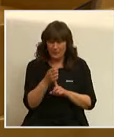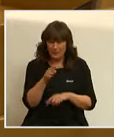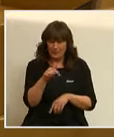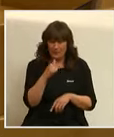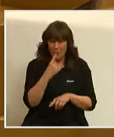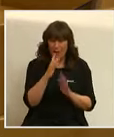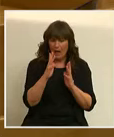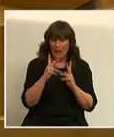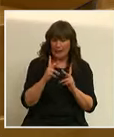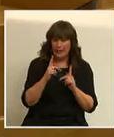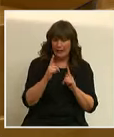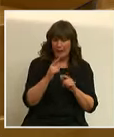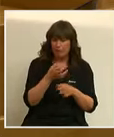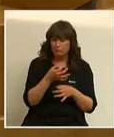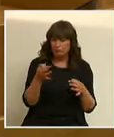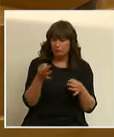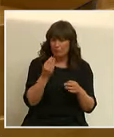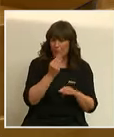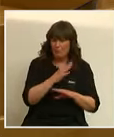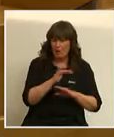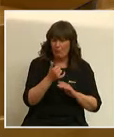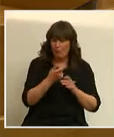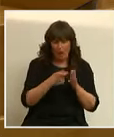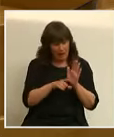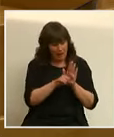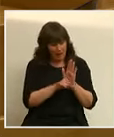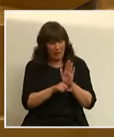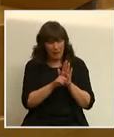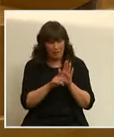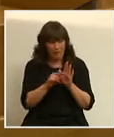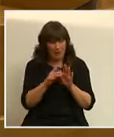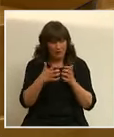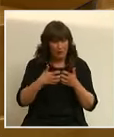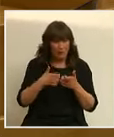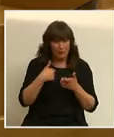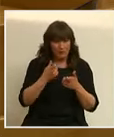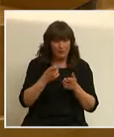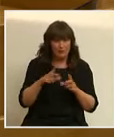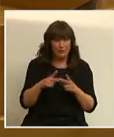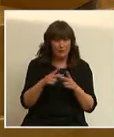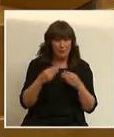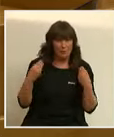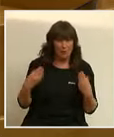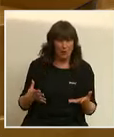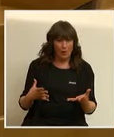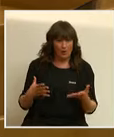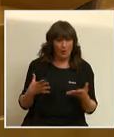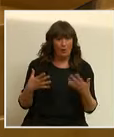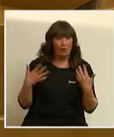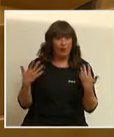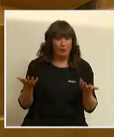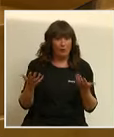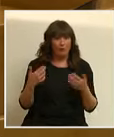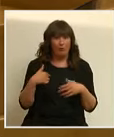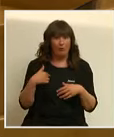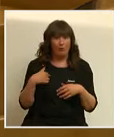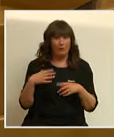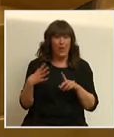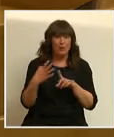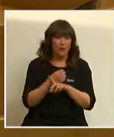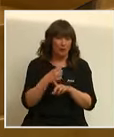óptima de regulación que permita un buen funcionamiento de nuestra sociedad. Como se puede leer en Utopía, de Tomás